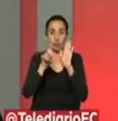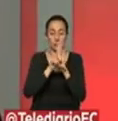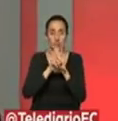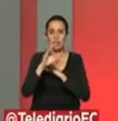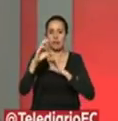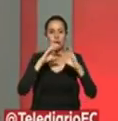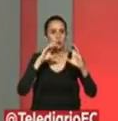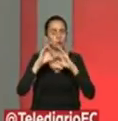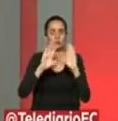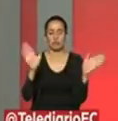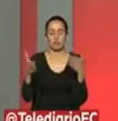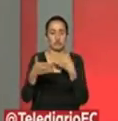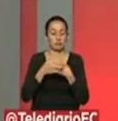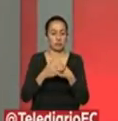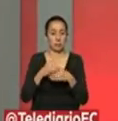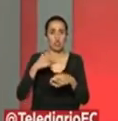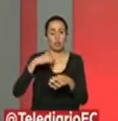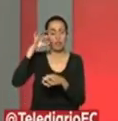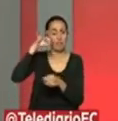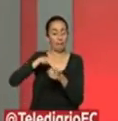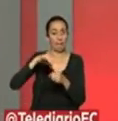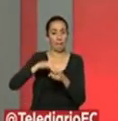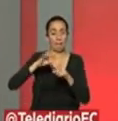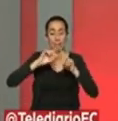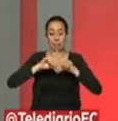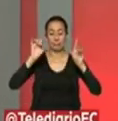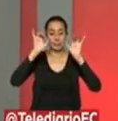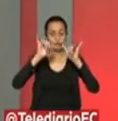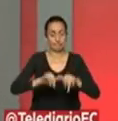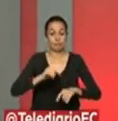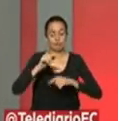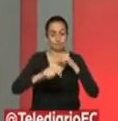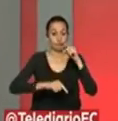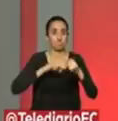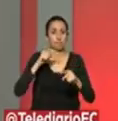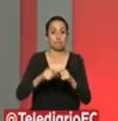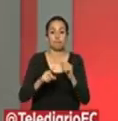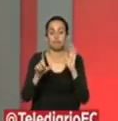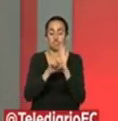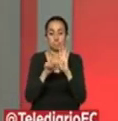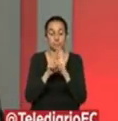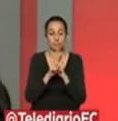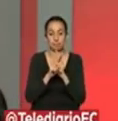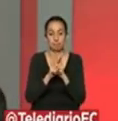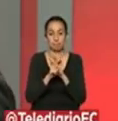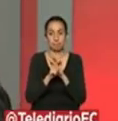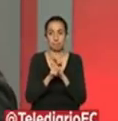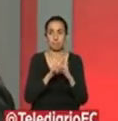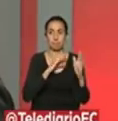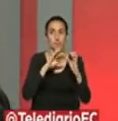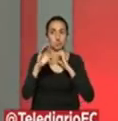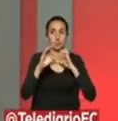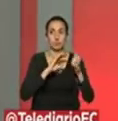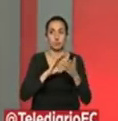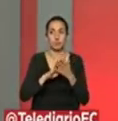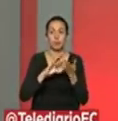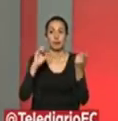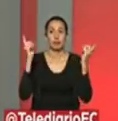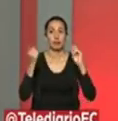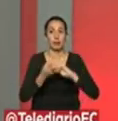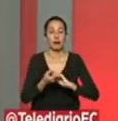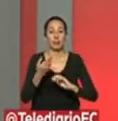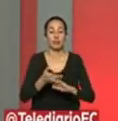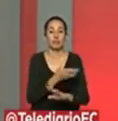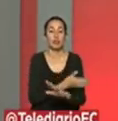comunicación. Yo incluso voté diferente a mi bloque, yo me abstuve cuando se hicieron reformas a la ley de comunicación. Yo no estoy de acuerdo en que se reforme algo